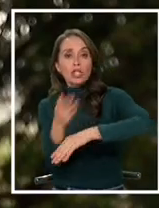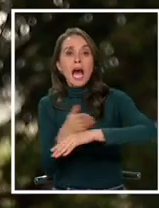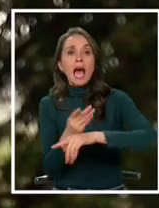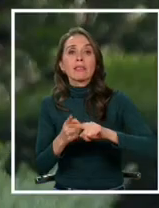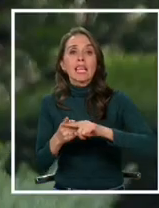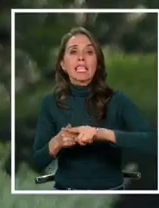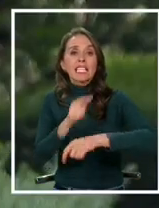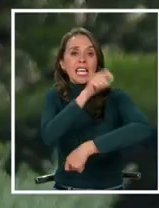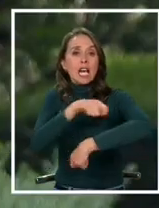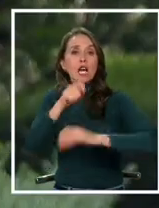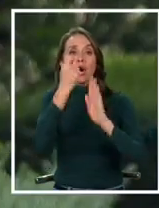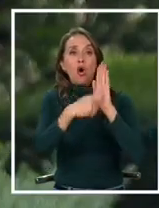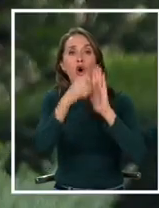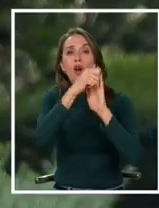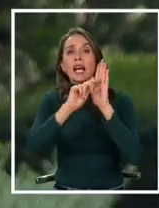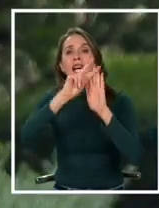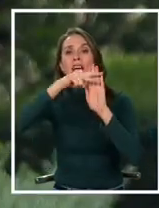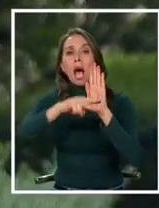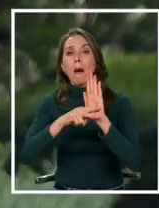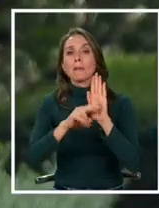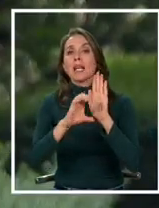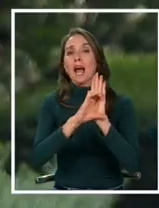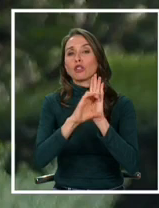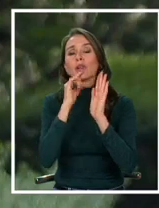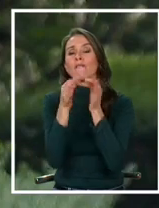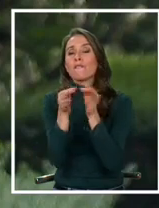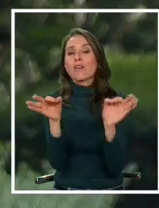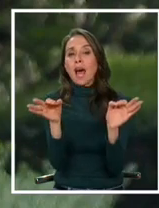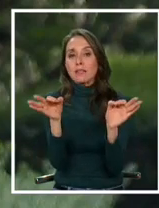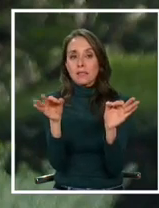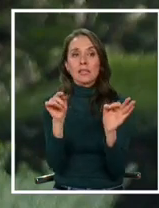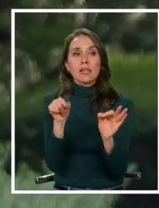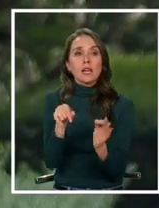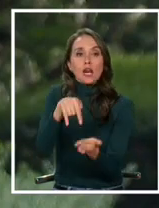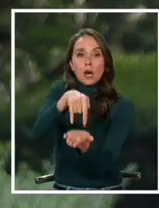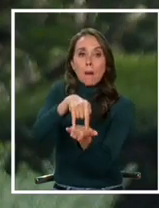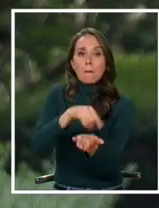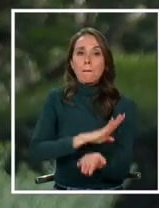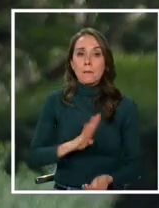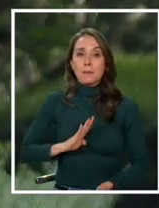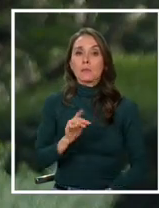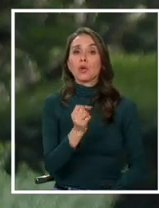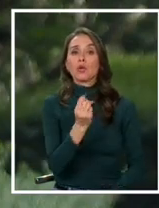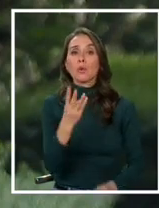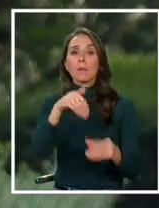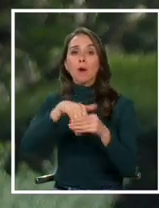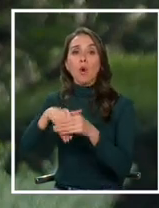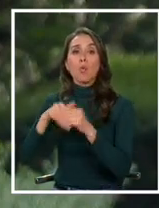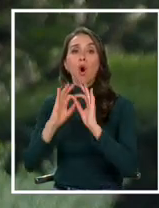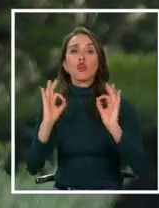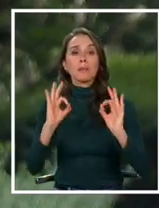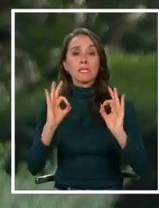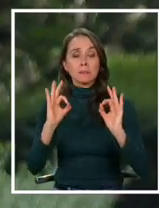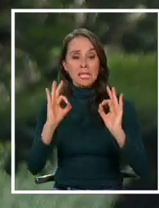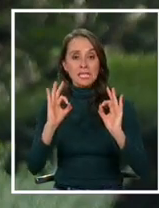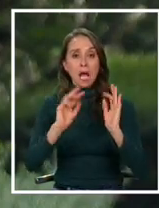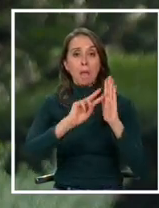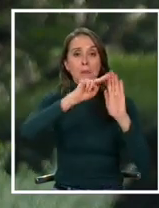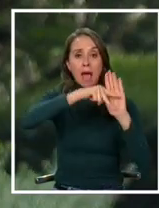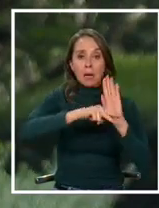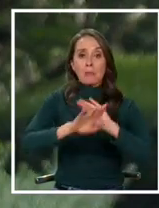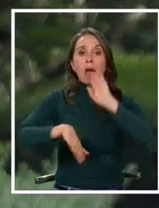metan cuchillo lo que no puede ocurrir es que efectivamente este congreso tenga un quum esp y el congreso